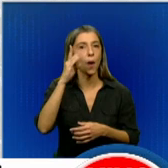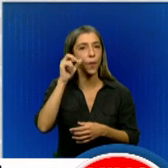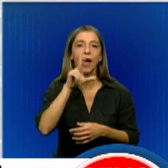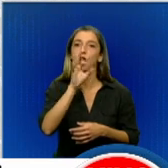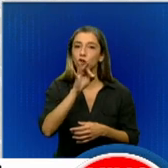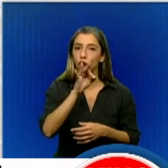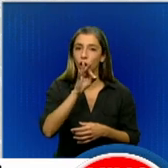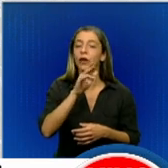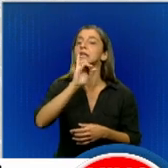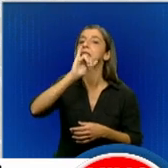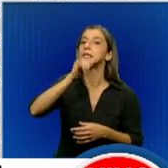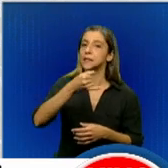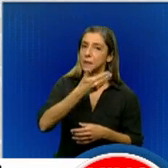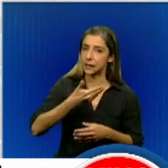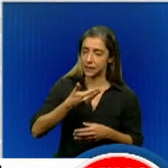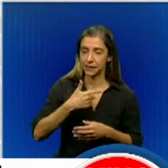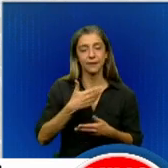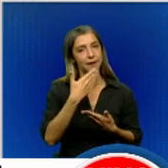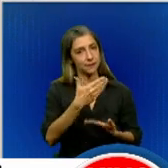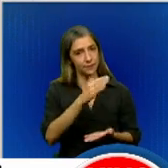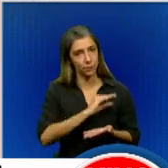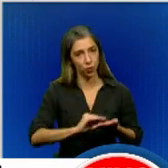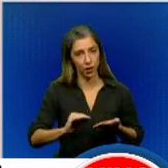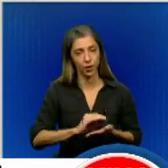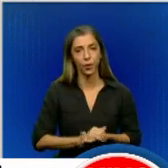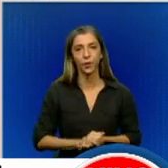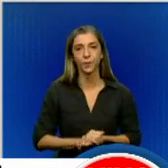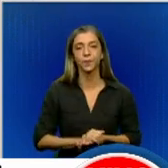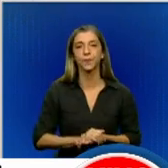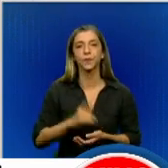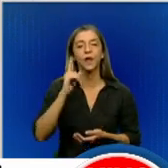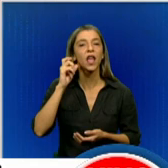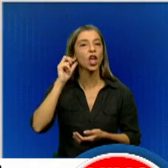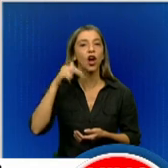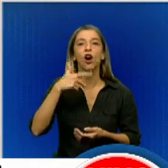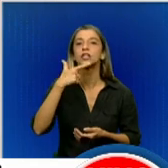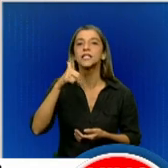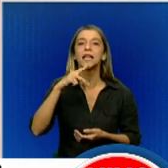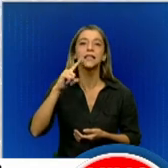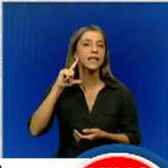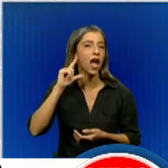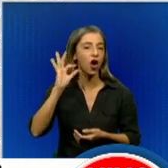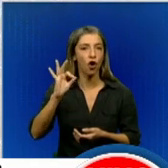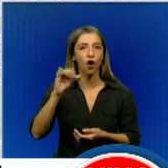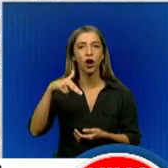positivo presidente gracias diputados santiago nicolás